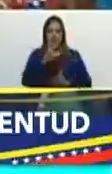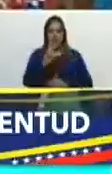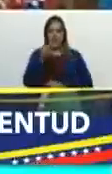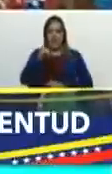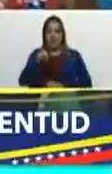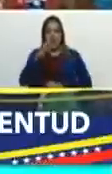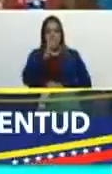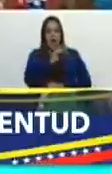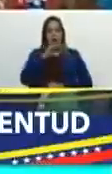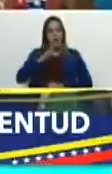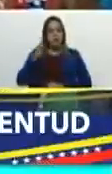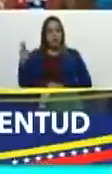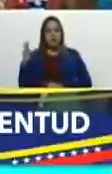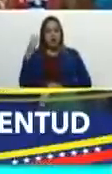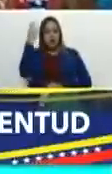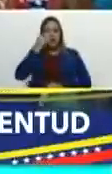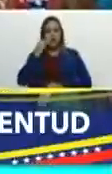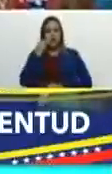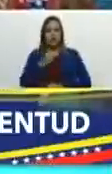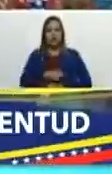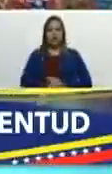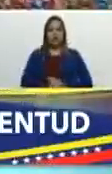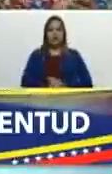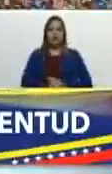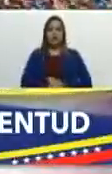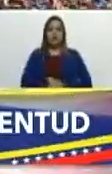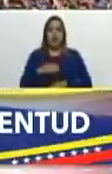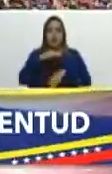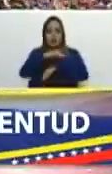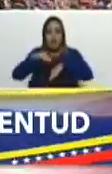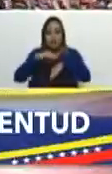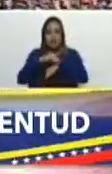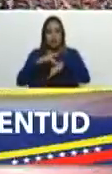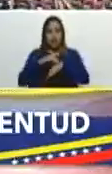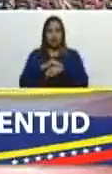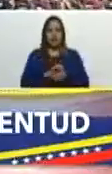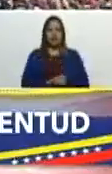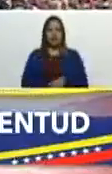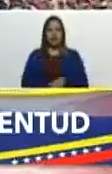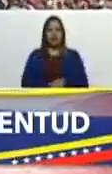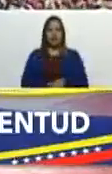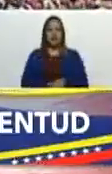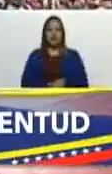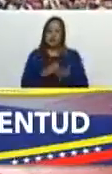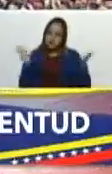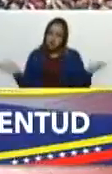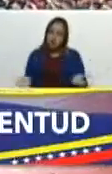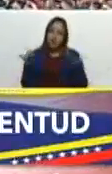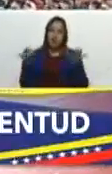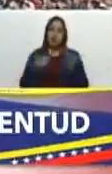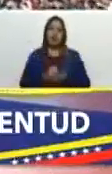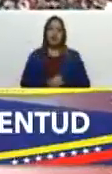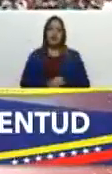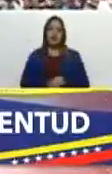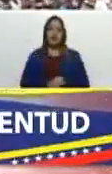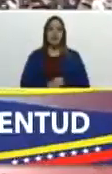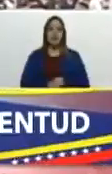APP Juventud. Ministro Jorge Márquez, proceda